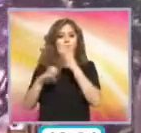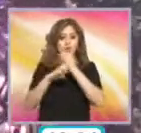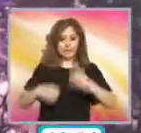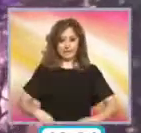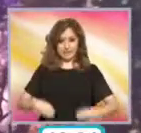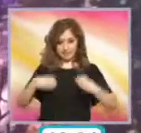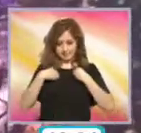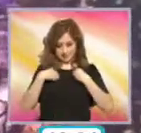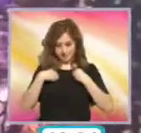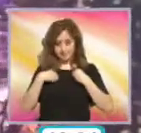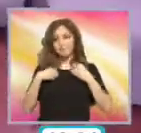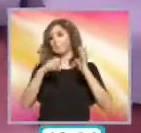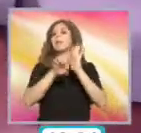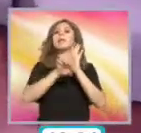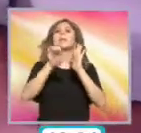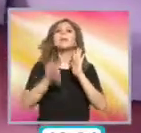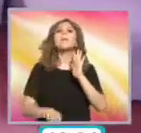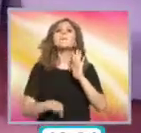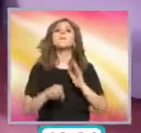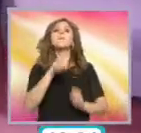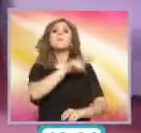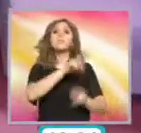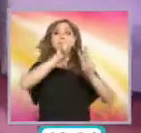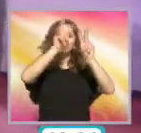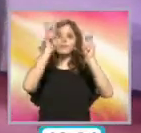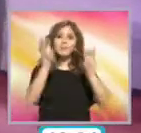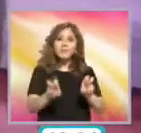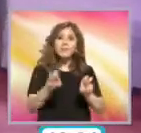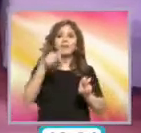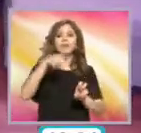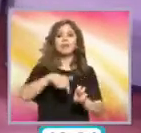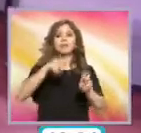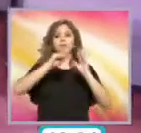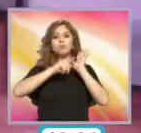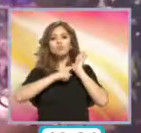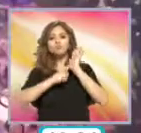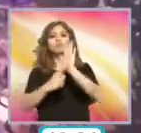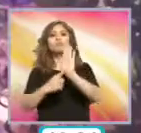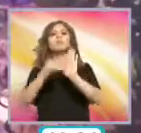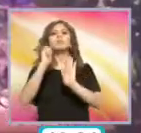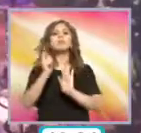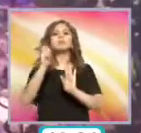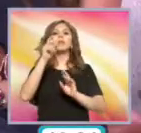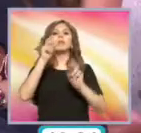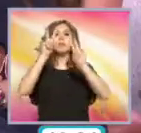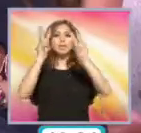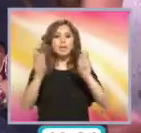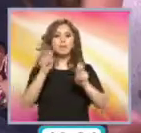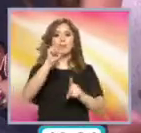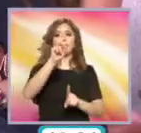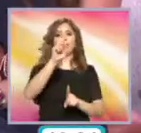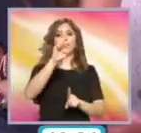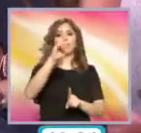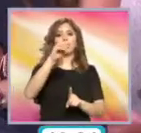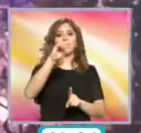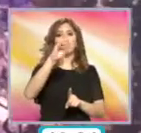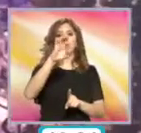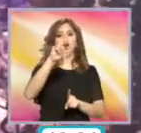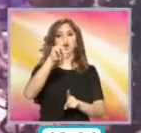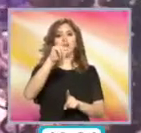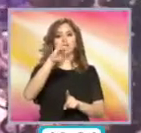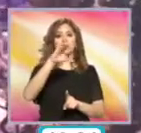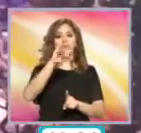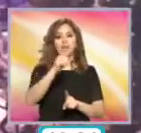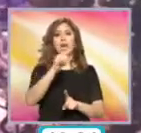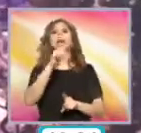más, este año con ese tema es temático cada año, y este año el tema es democracia y participación de la ciudadanía en todo el